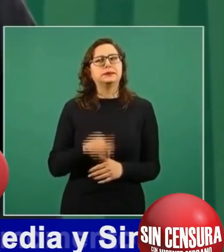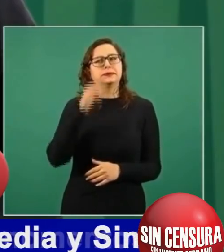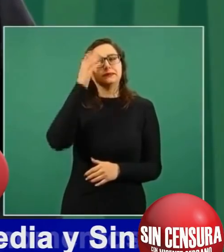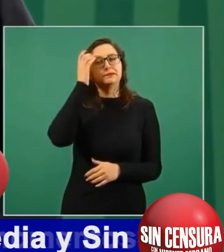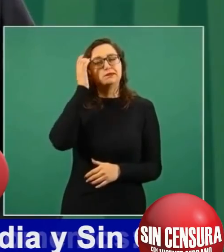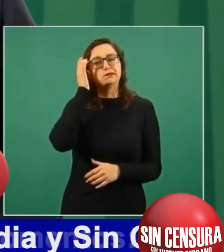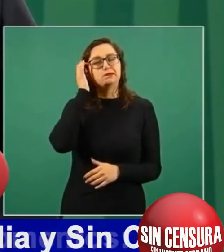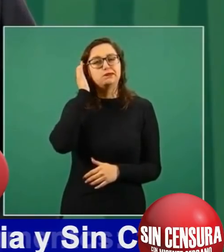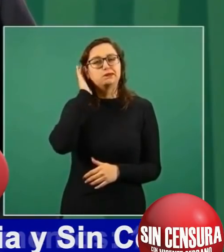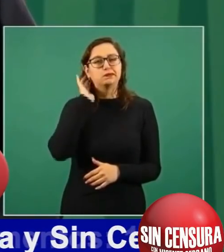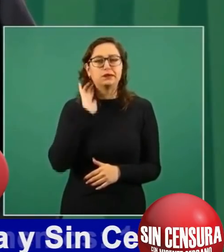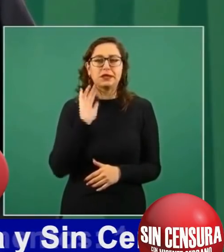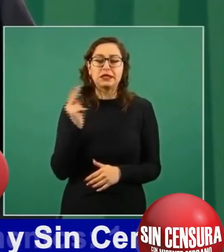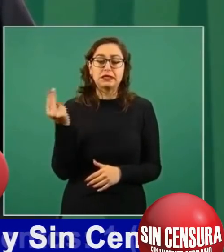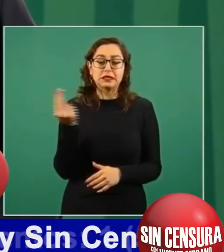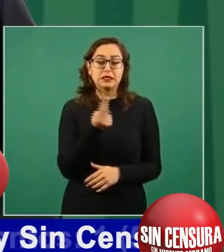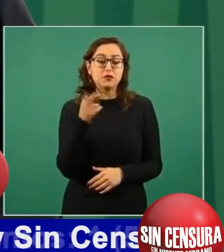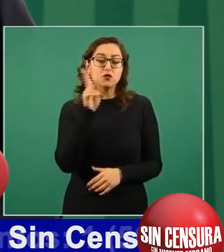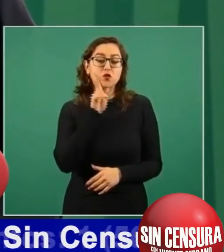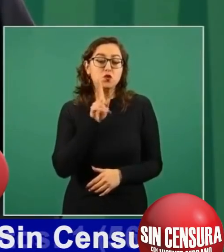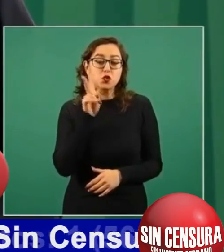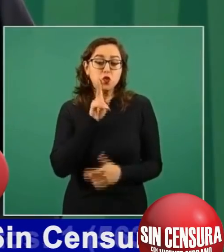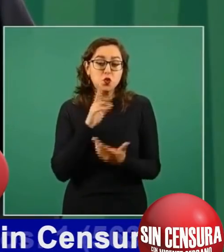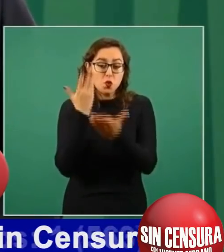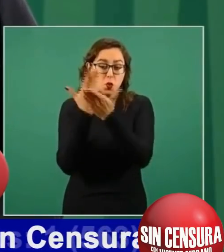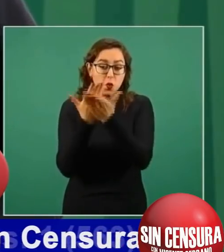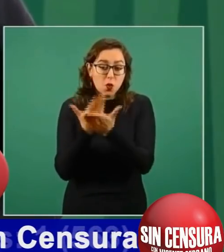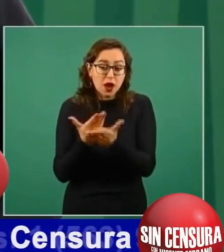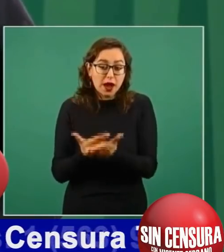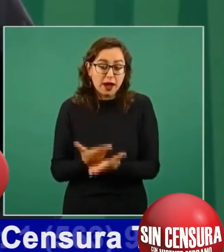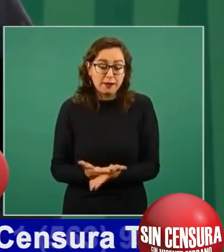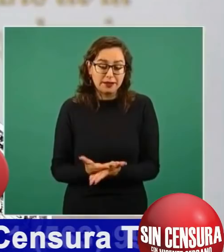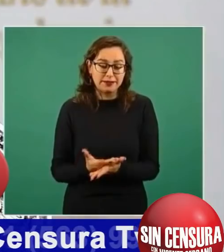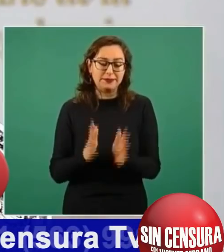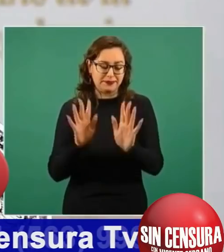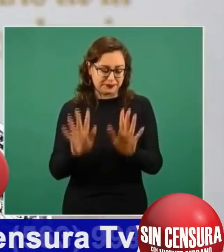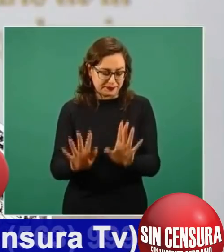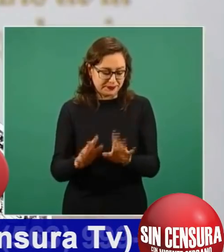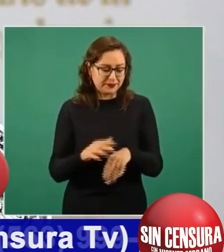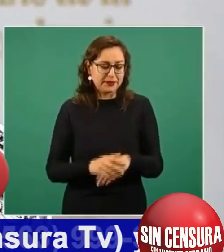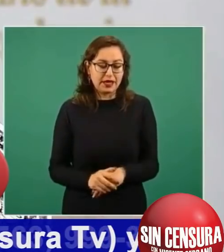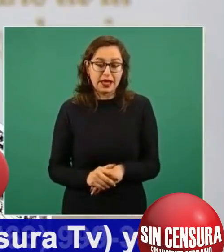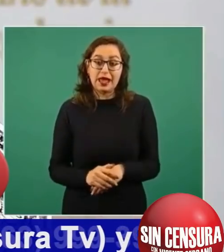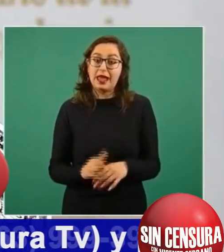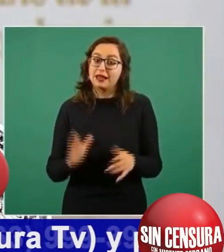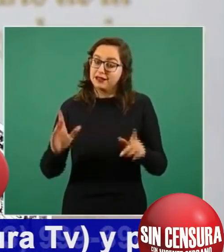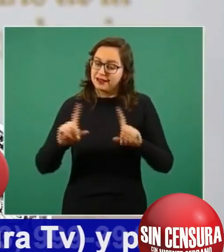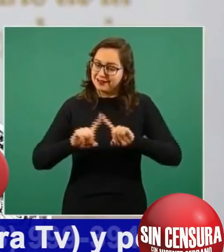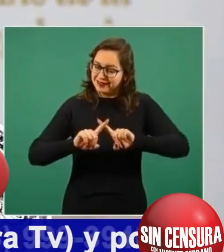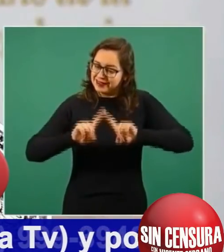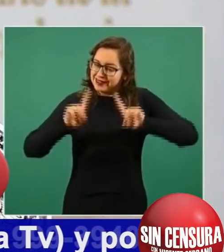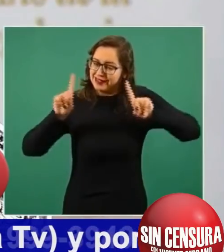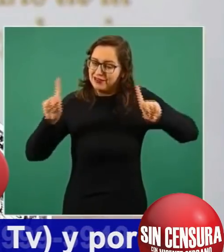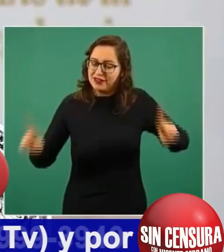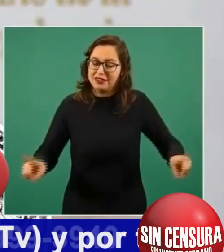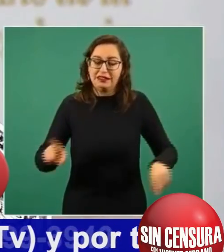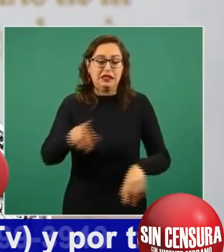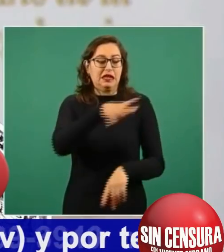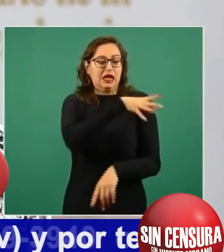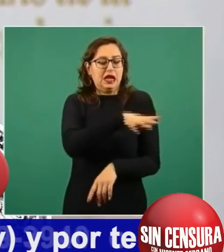de pruebas. En el caso del general Cienfuegos,